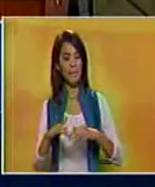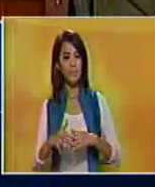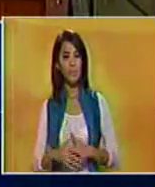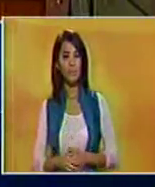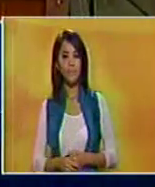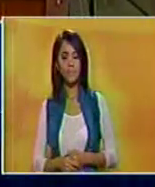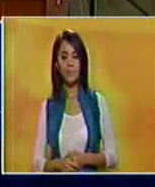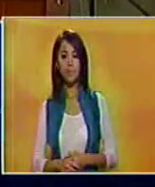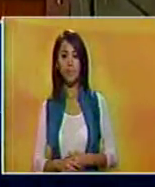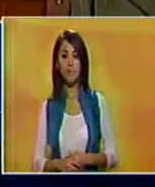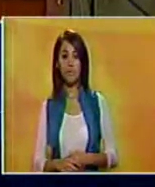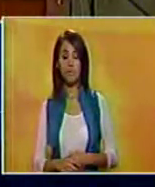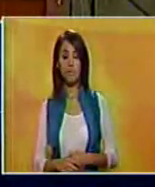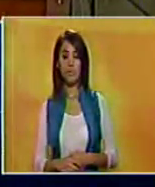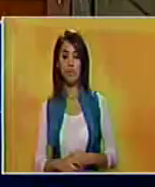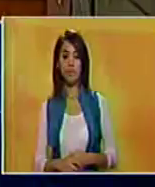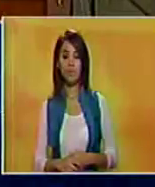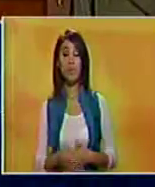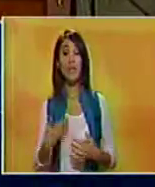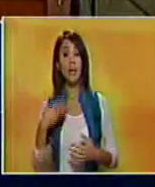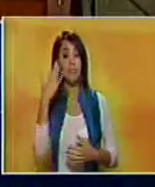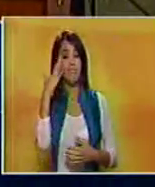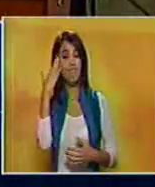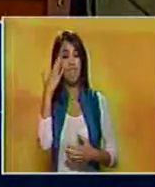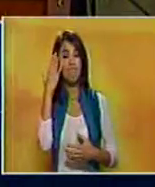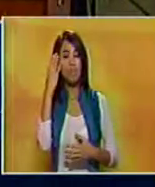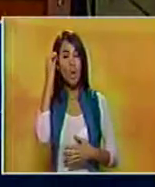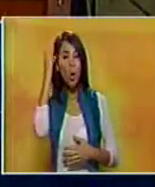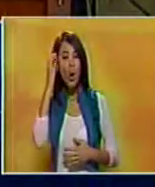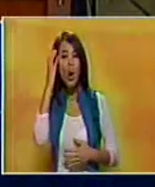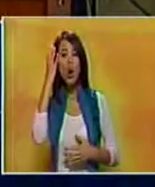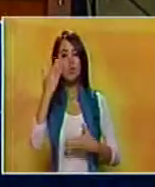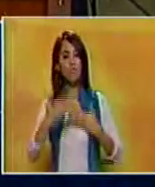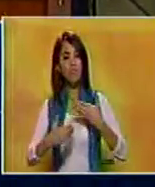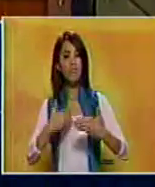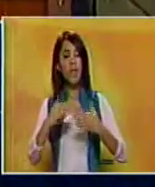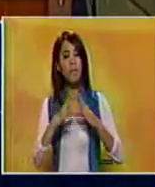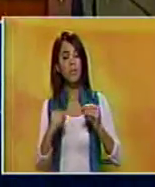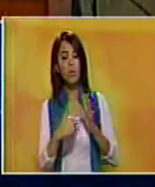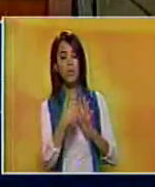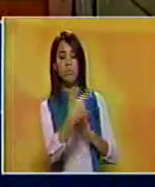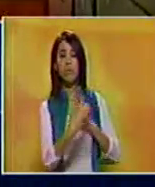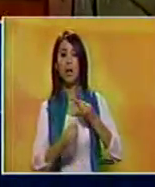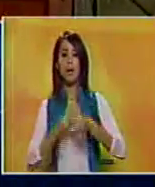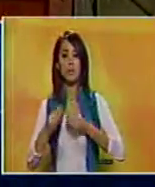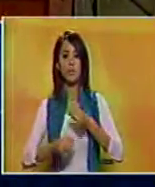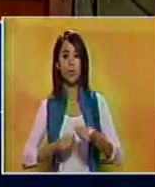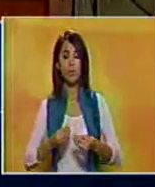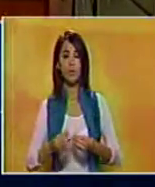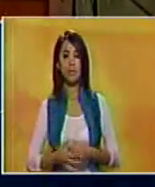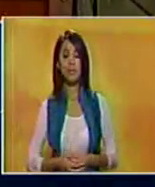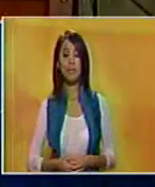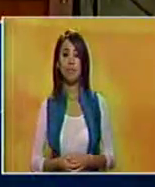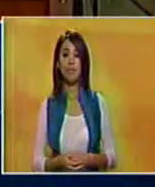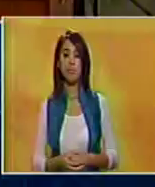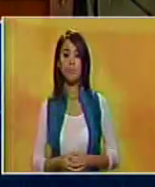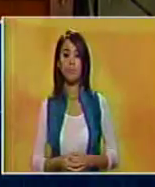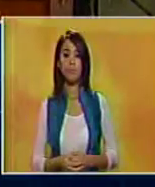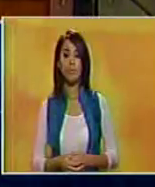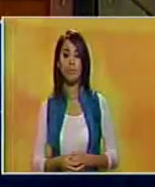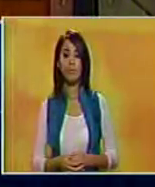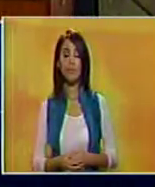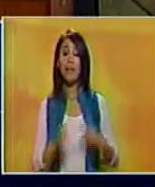Estamos plenamente, en pleno conocimiento de todas las acciones que ha ejecutado